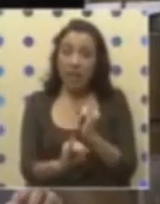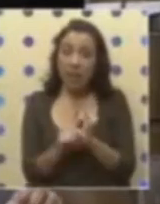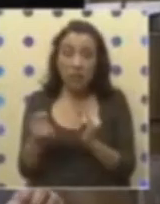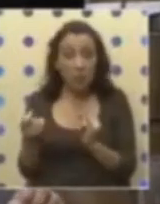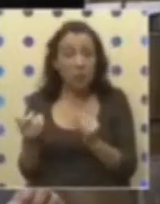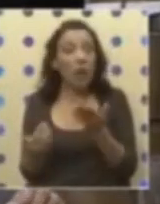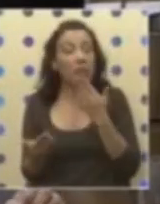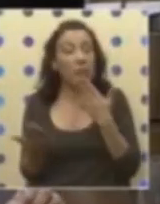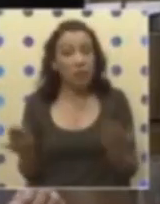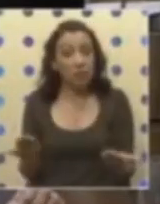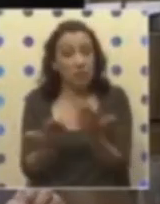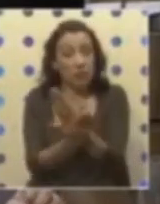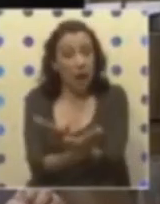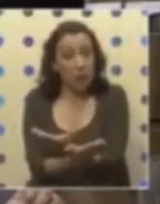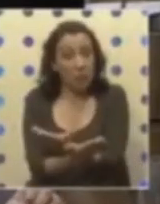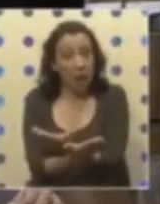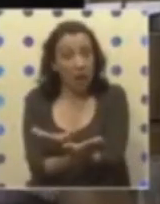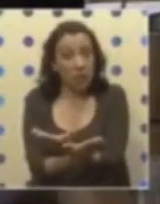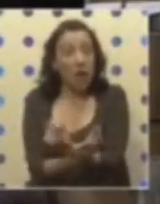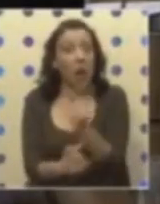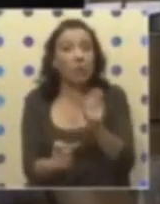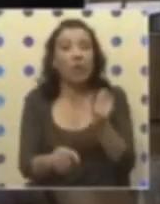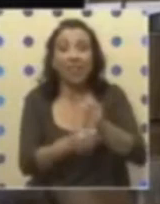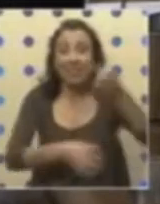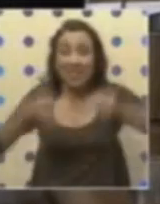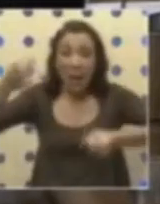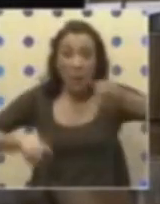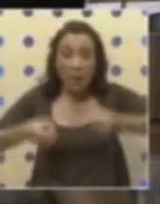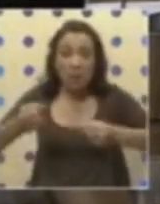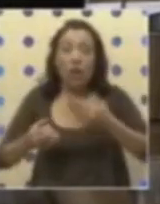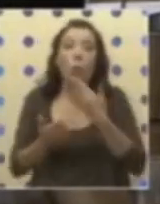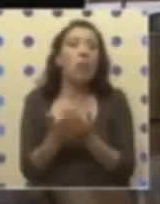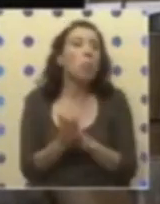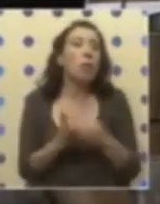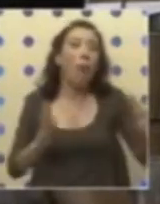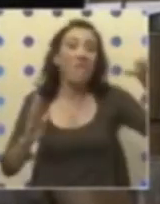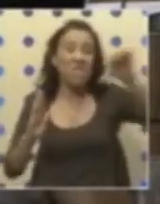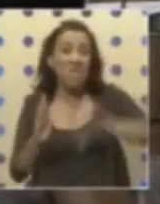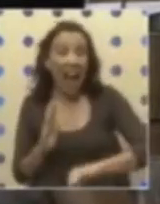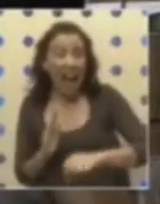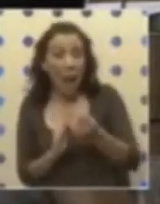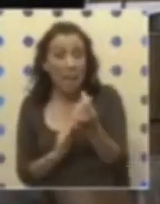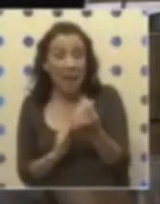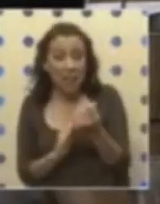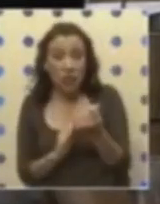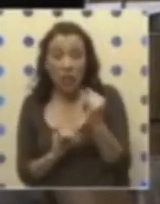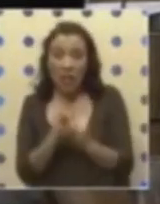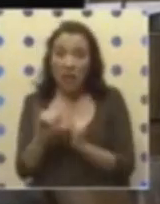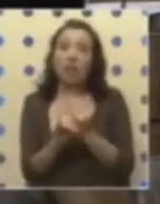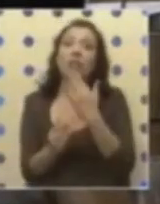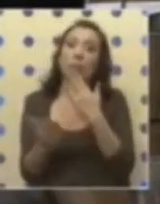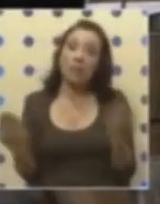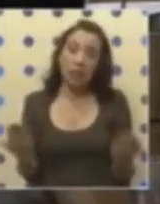alza también se traspasa en alguna proporción a los productores y al revés, cuando hay una caída importante en los precios internacionales, se